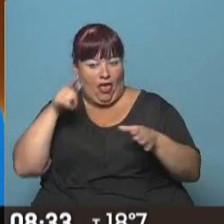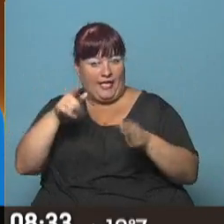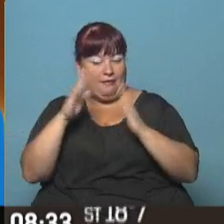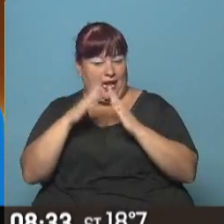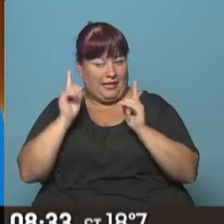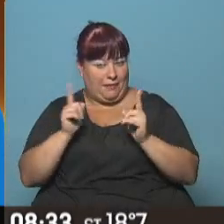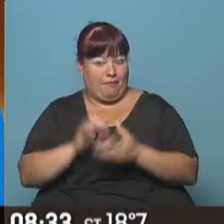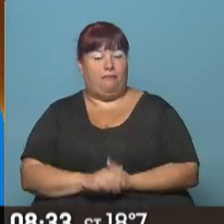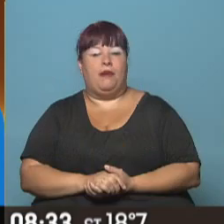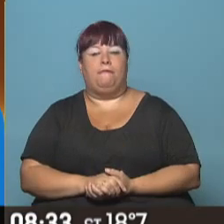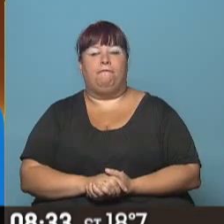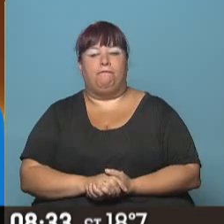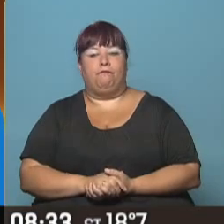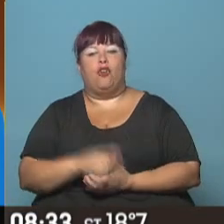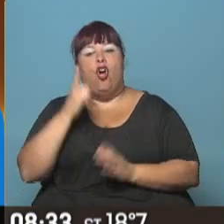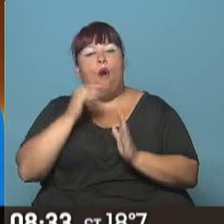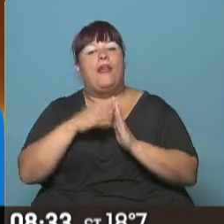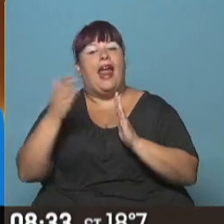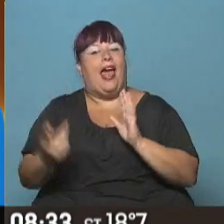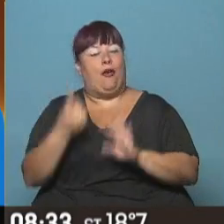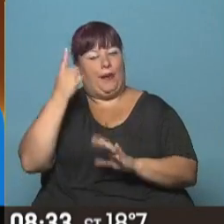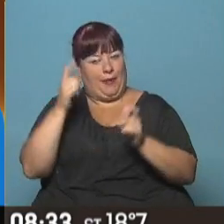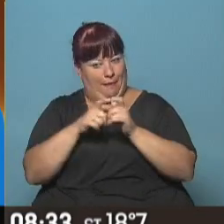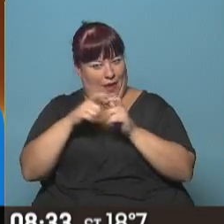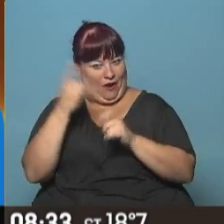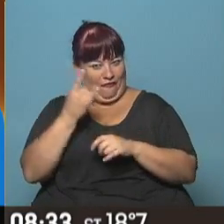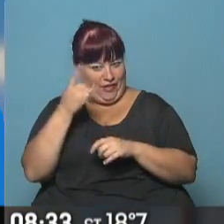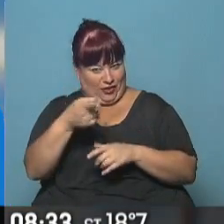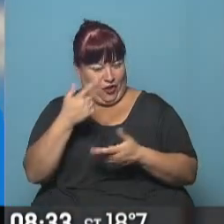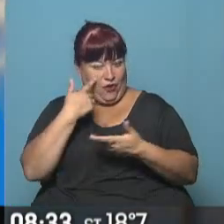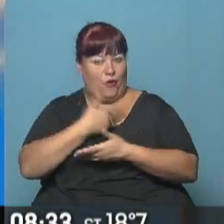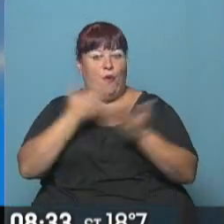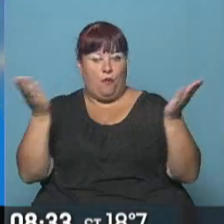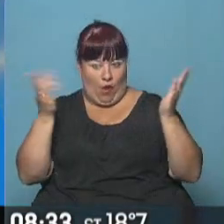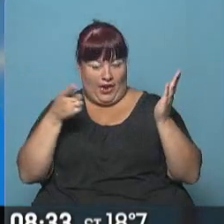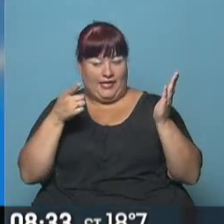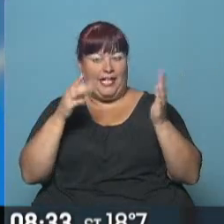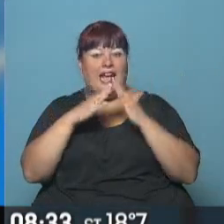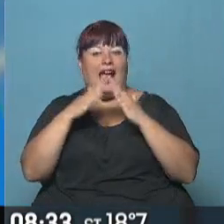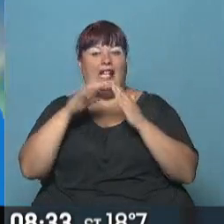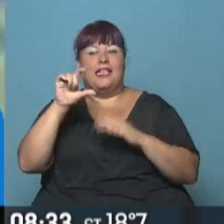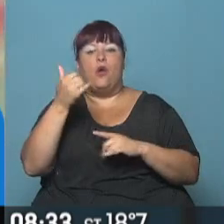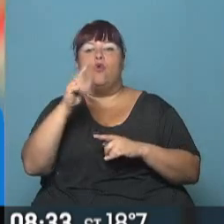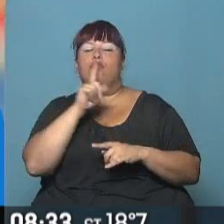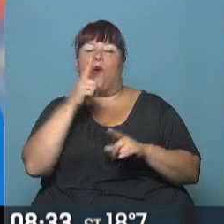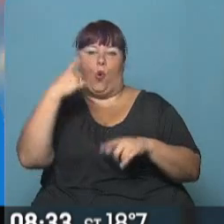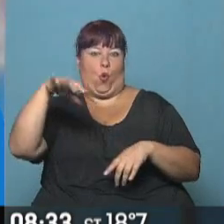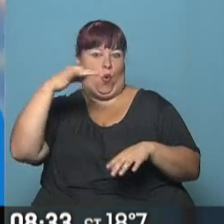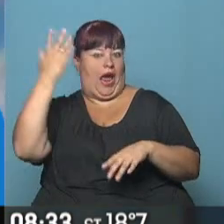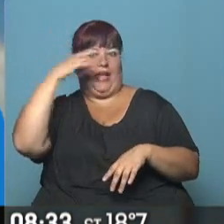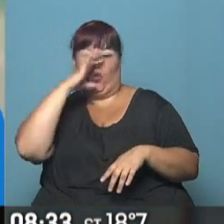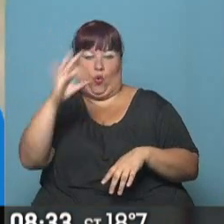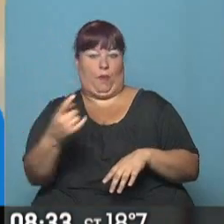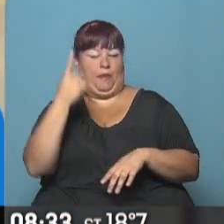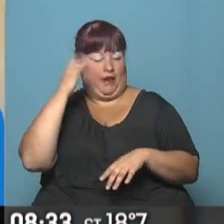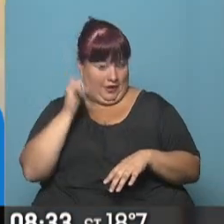esa casa. El Hombre al lado era la primera película de ficción que mostraba Claro. la casa Curuchet de una manera única, como no se había visto